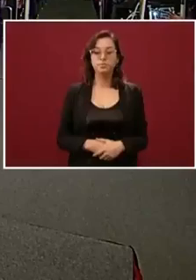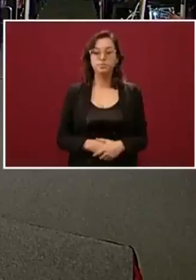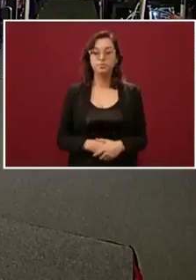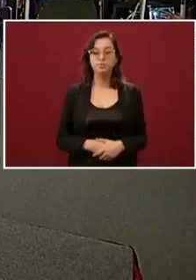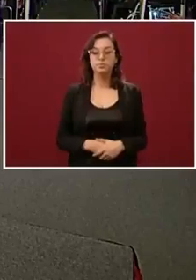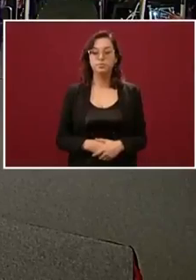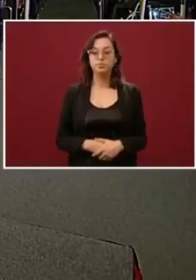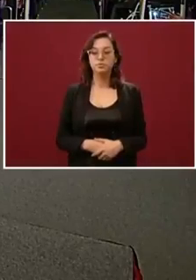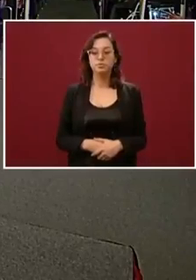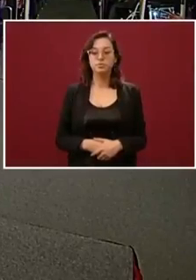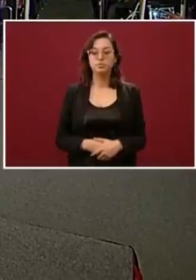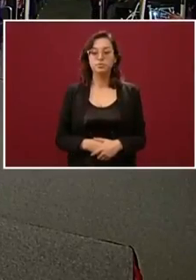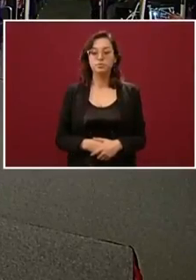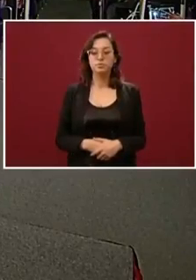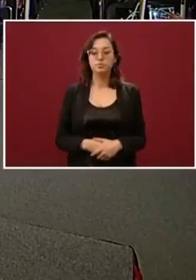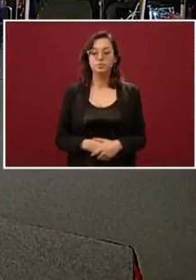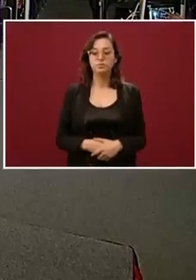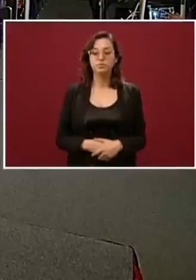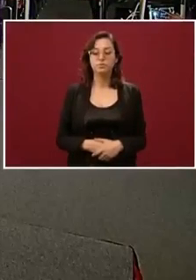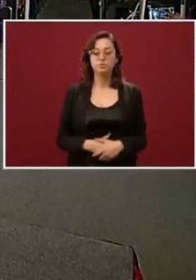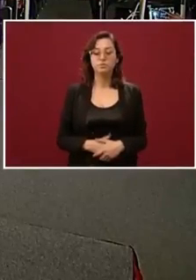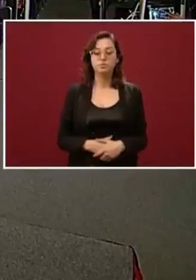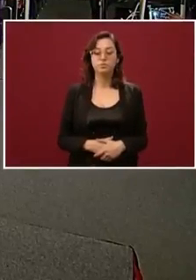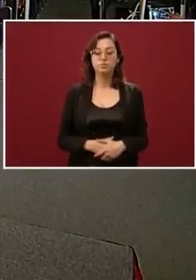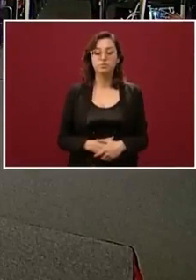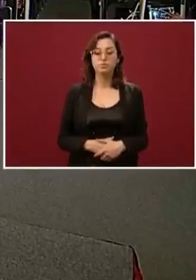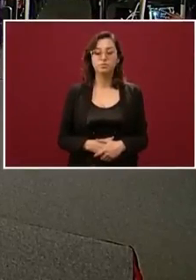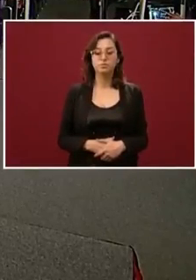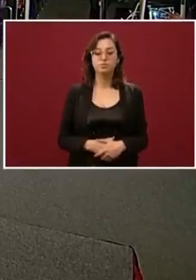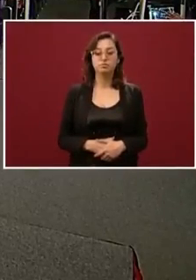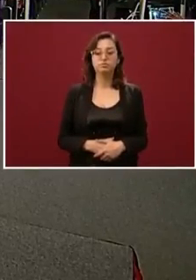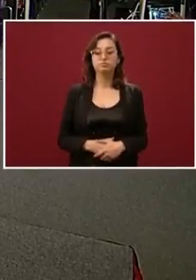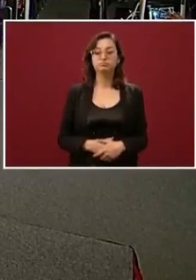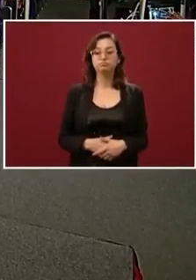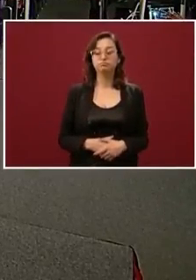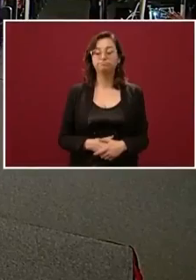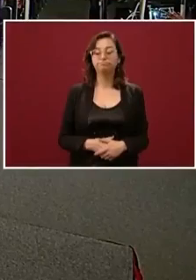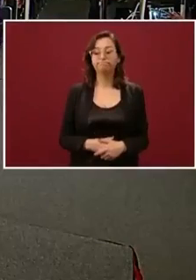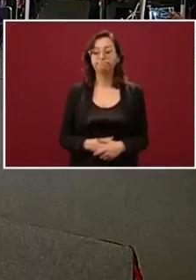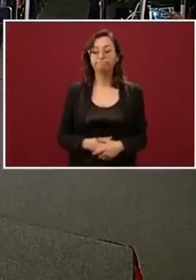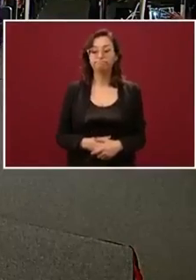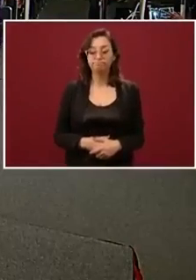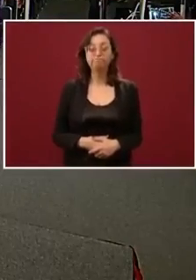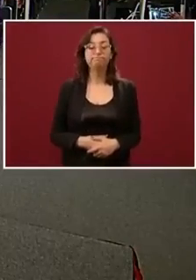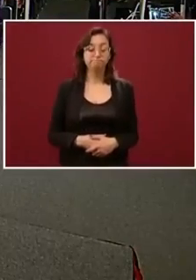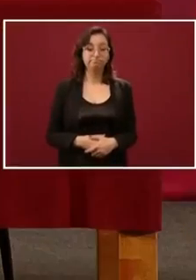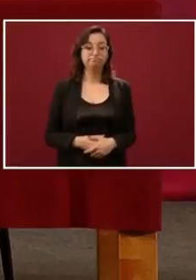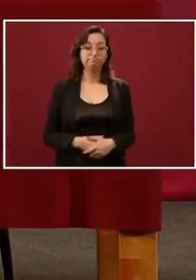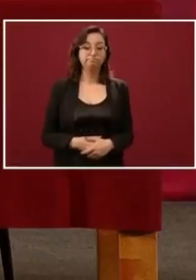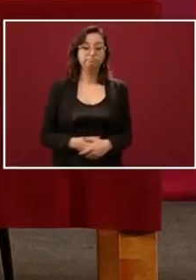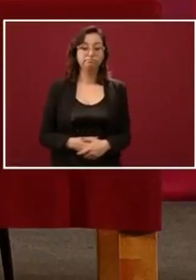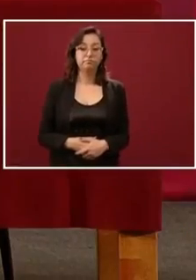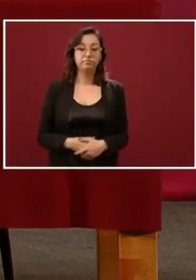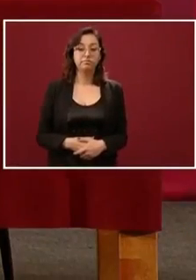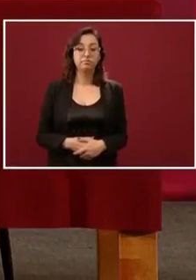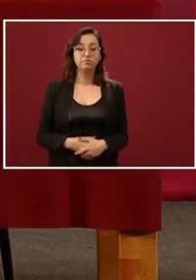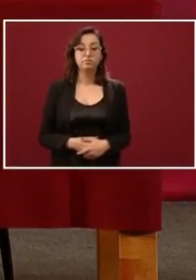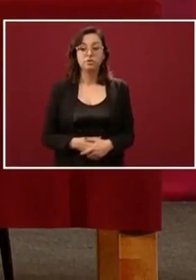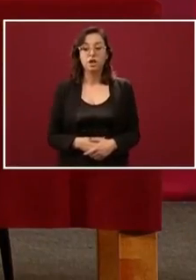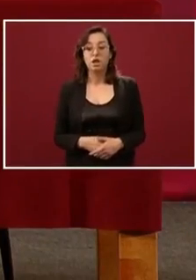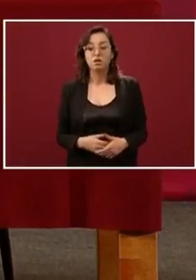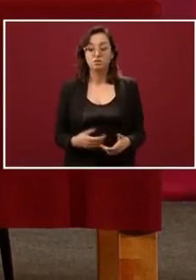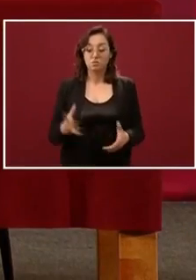reporte, doctor. El cierre, el corte. Sobre el corte. Sí, de hecho, La razón por la que